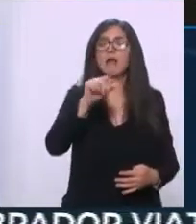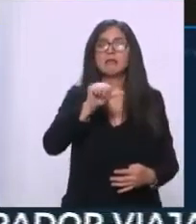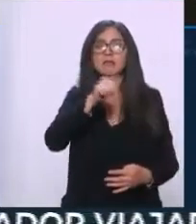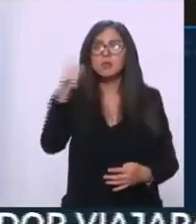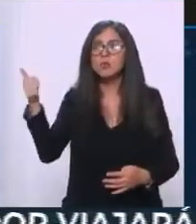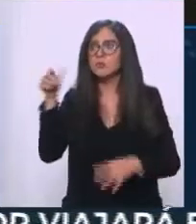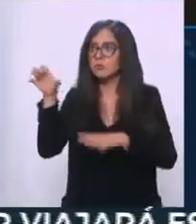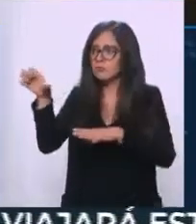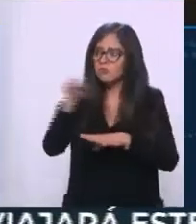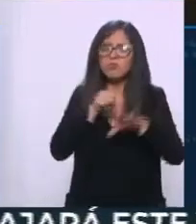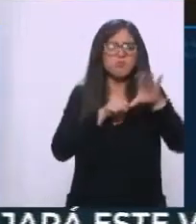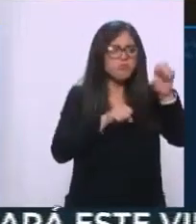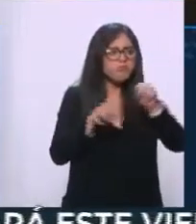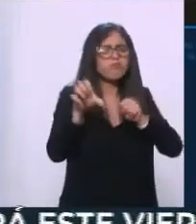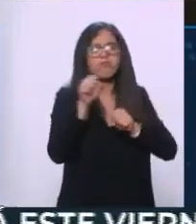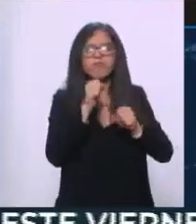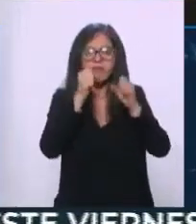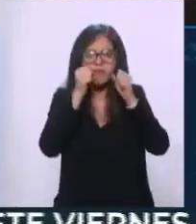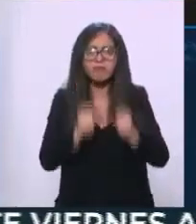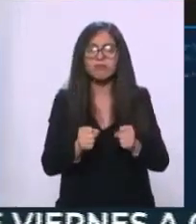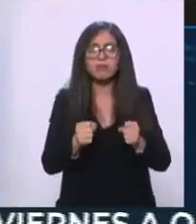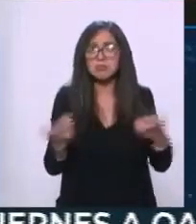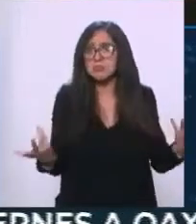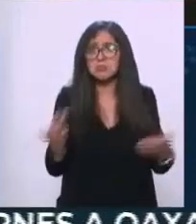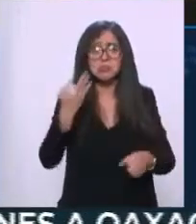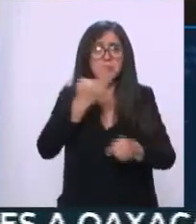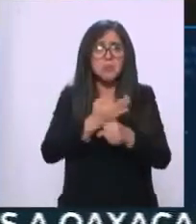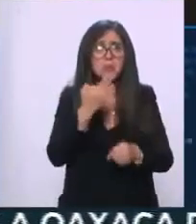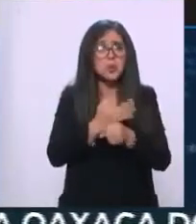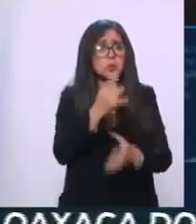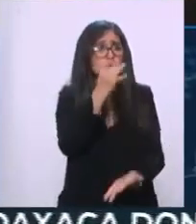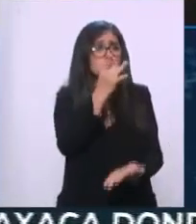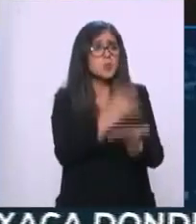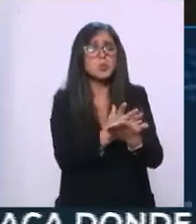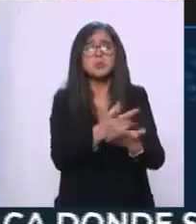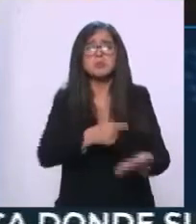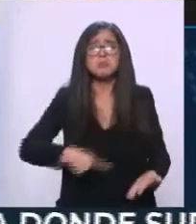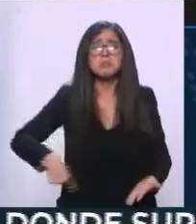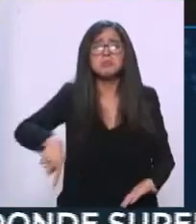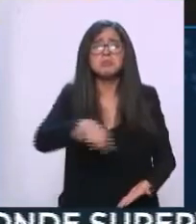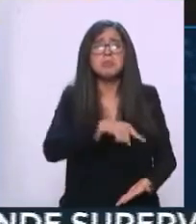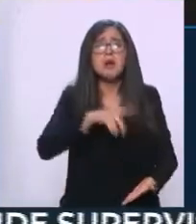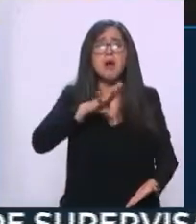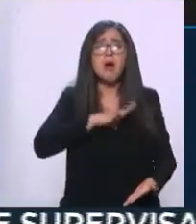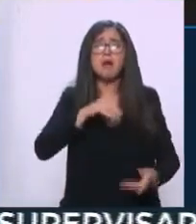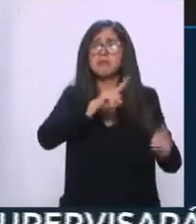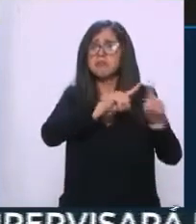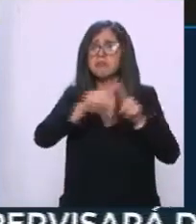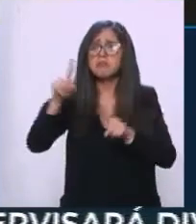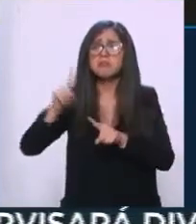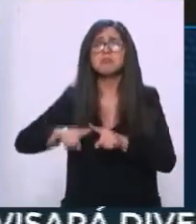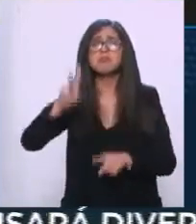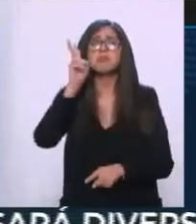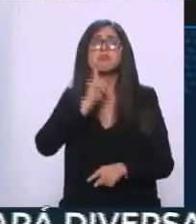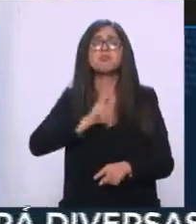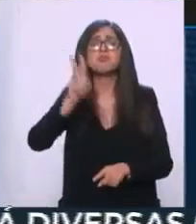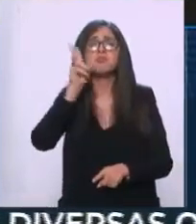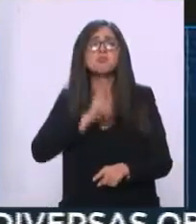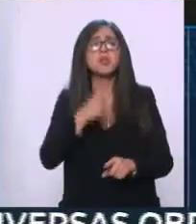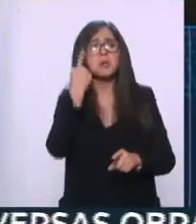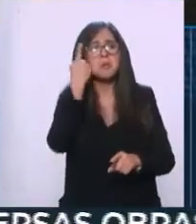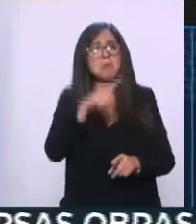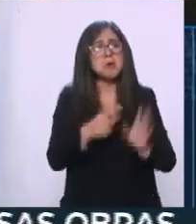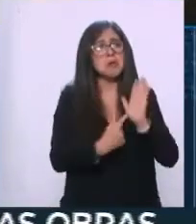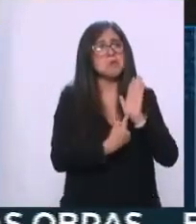más fuerte. Me dijeron que en este caso tienen absolutamente todas las pruebas, todas y cada una de